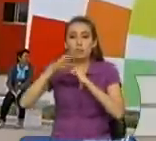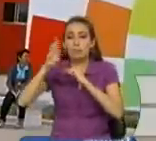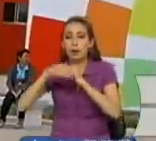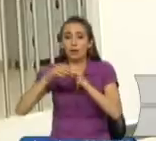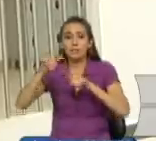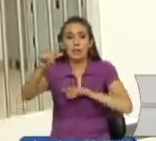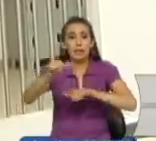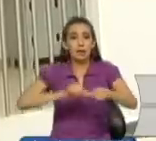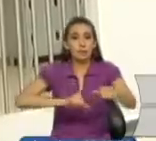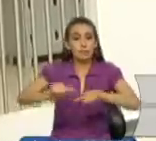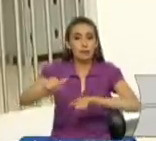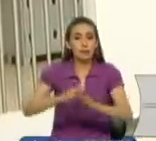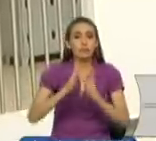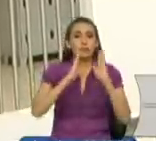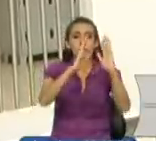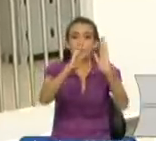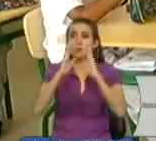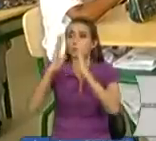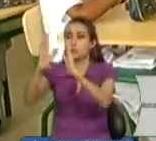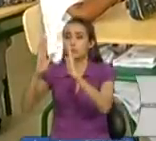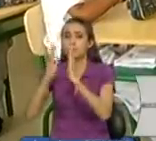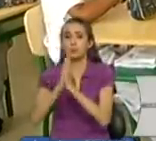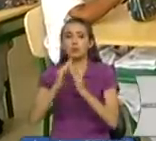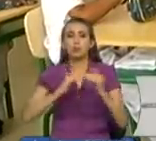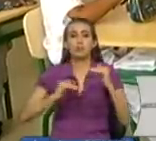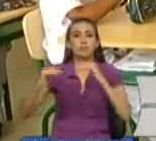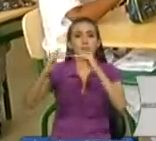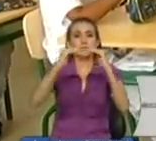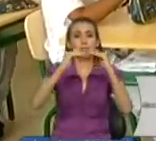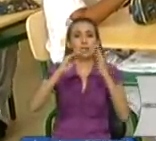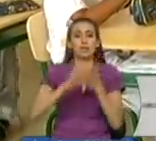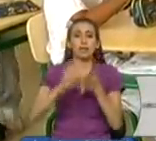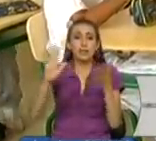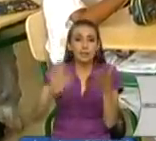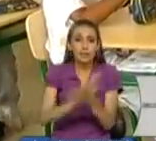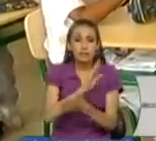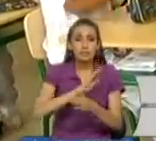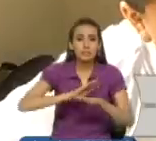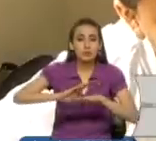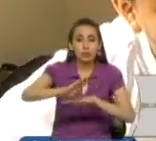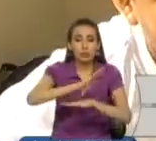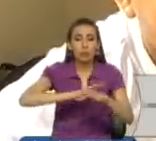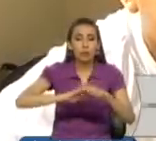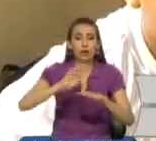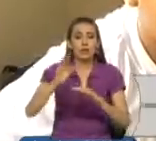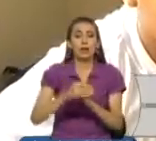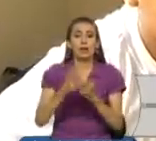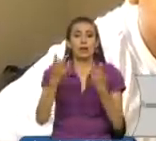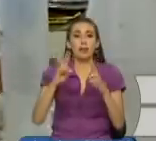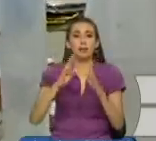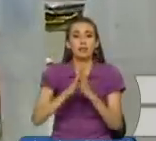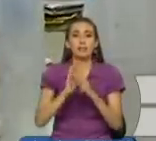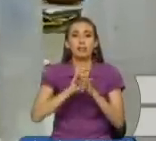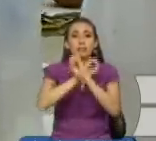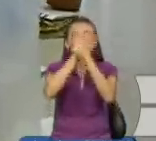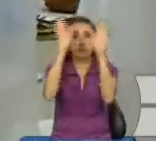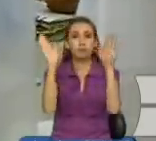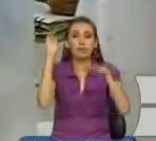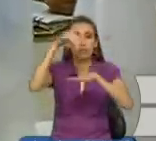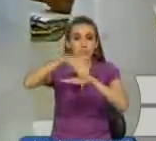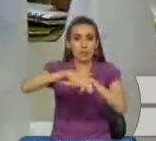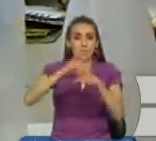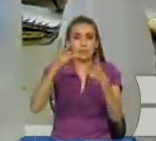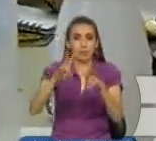áreas administrativas y biblioteca con niveles de Educación inicial básica y bachillerato en jornadas matutina y